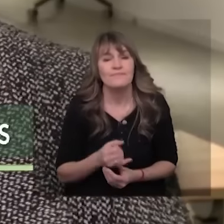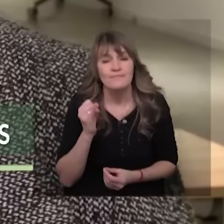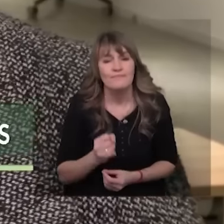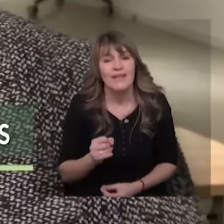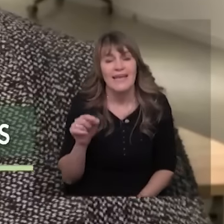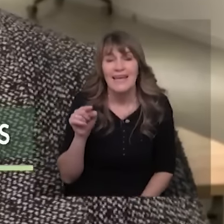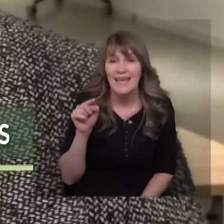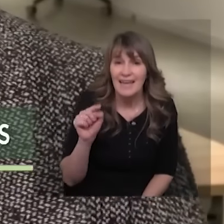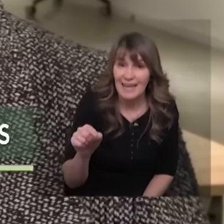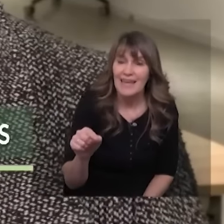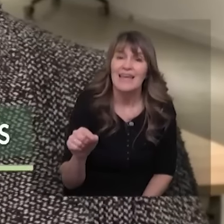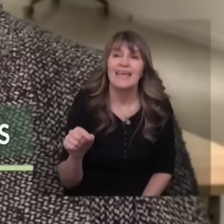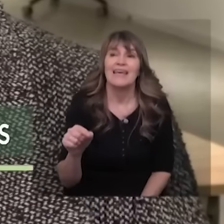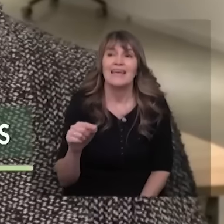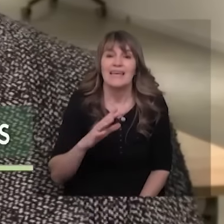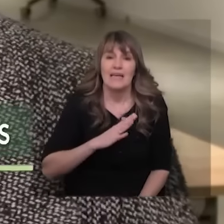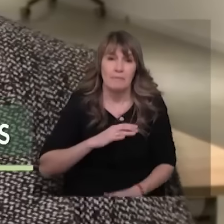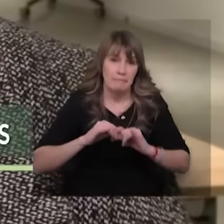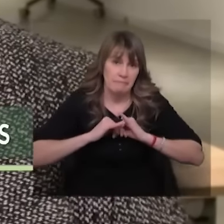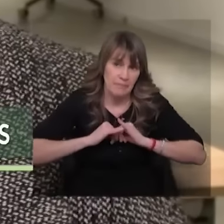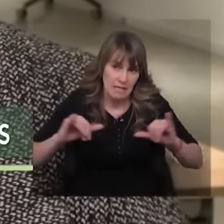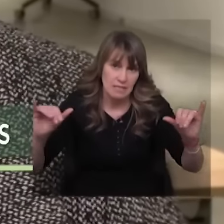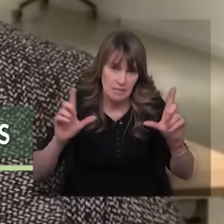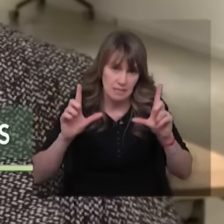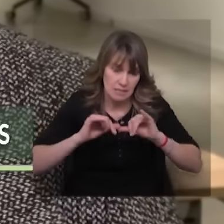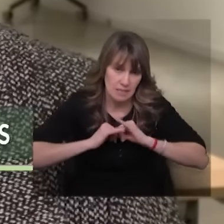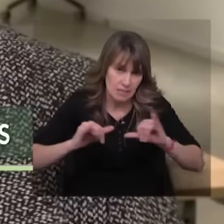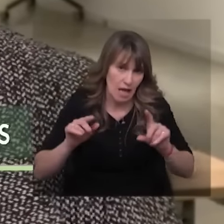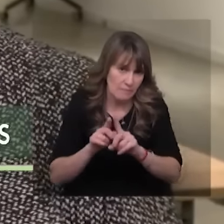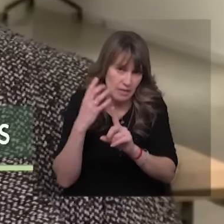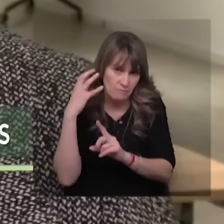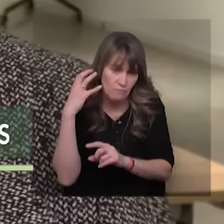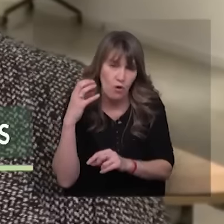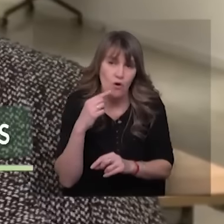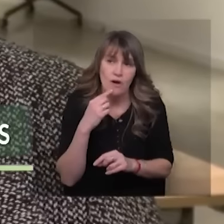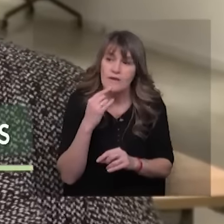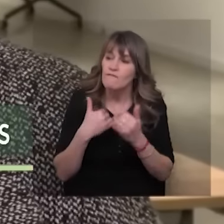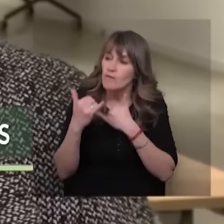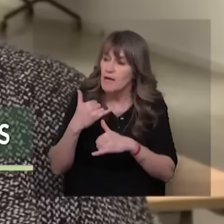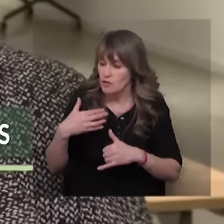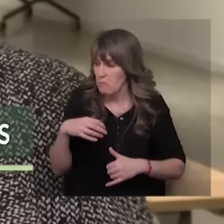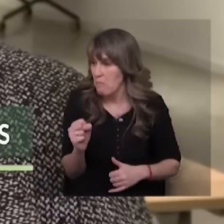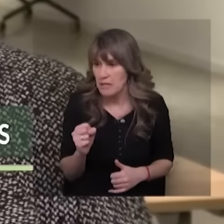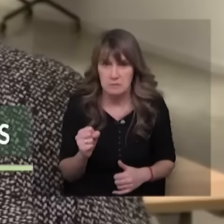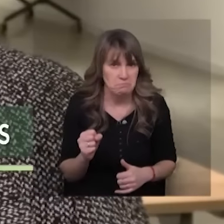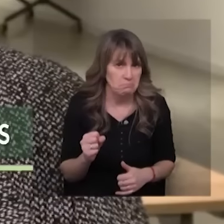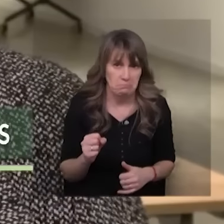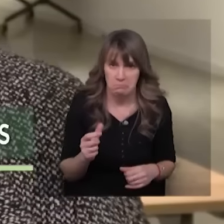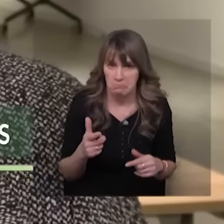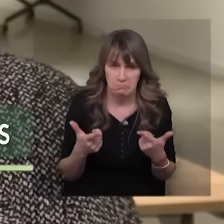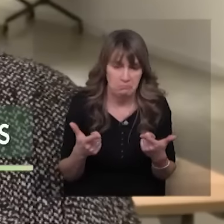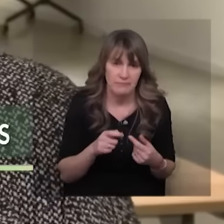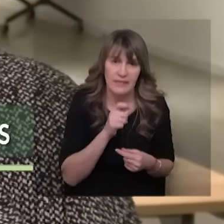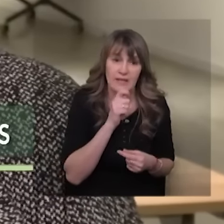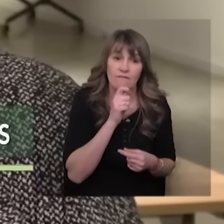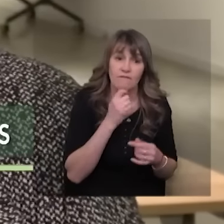esto ha sido como noticia en la prensa no hay mayor información que haya circulado la información que